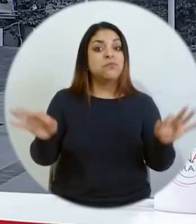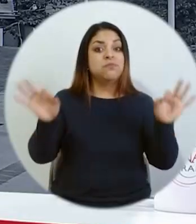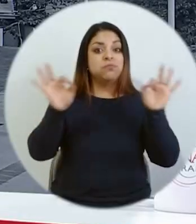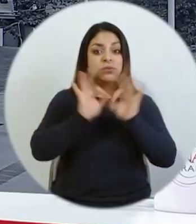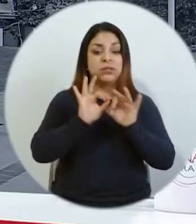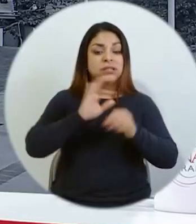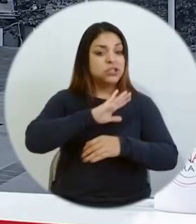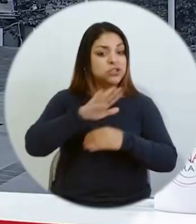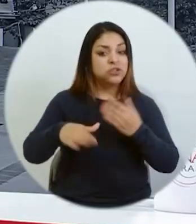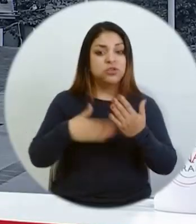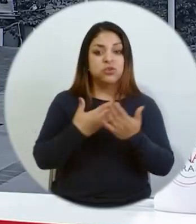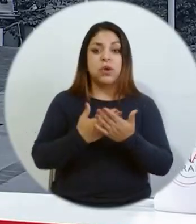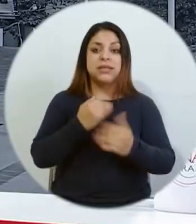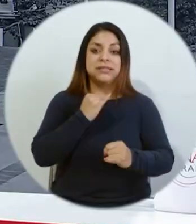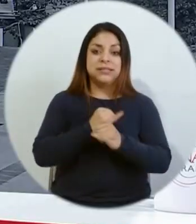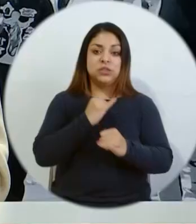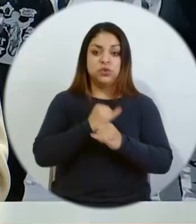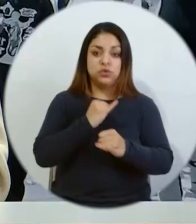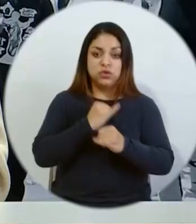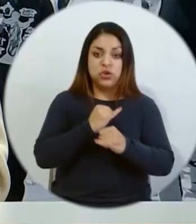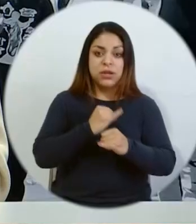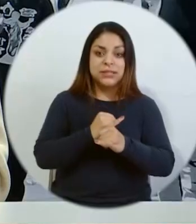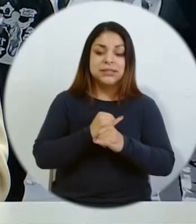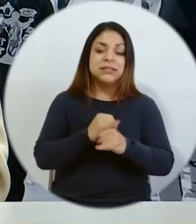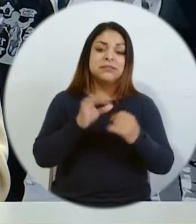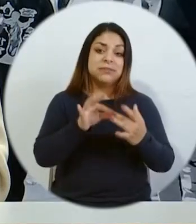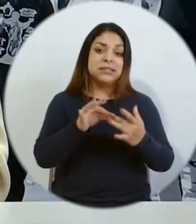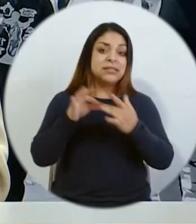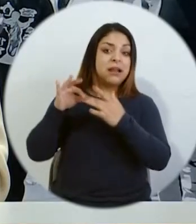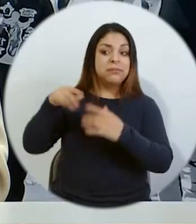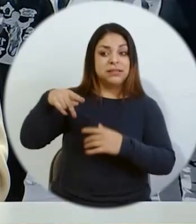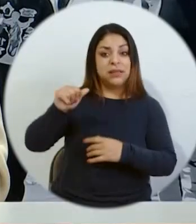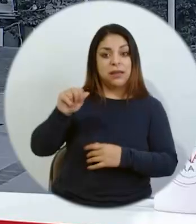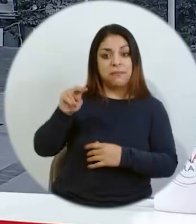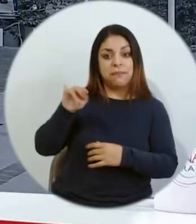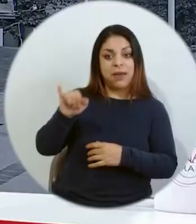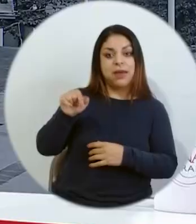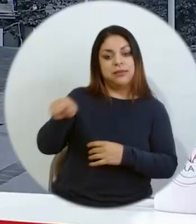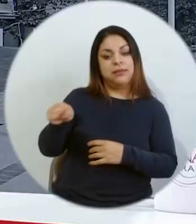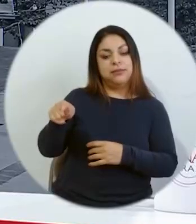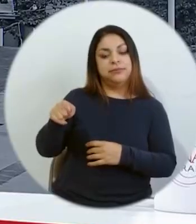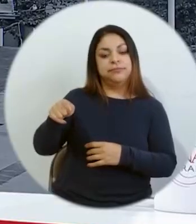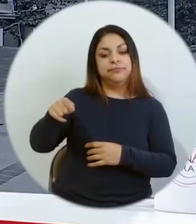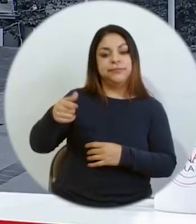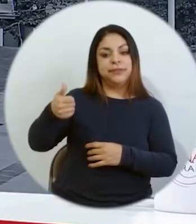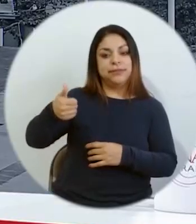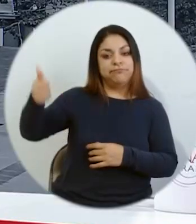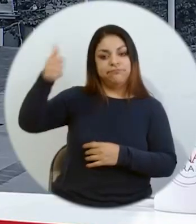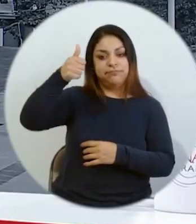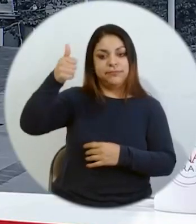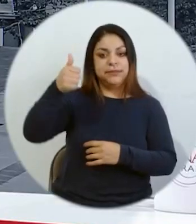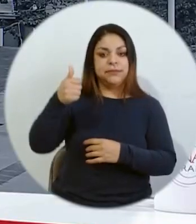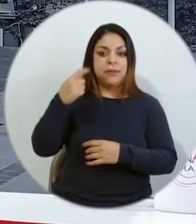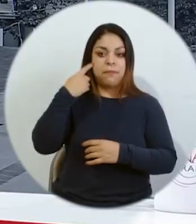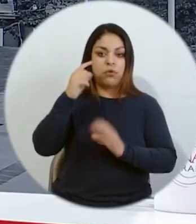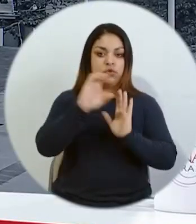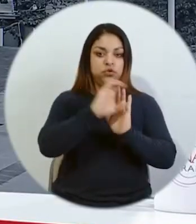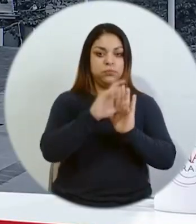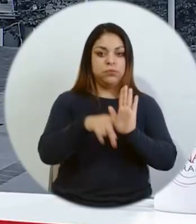que todas las instituciones, y en este caso principalmente el PANI por ser el ente rector de acuerdo con nuestra constitución